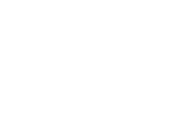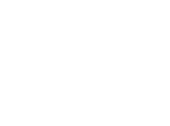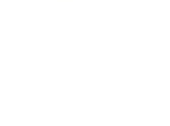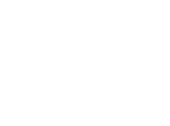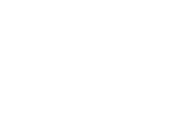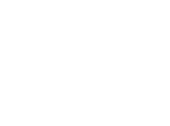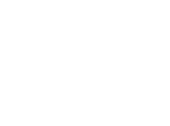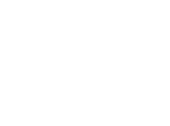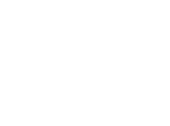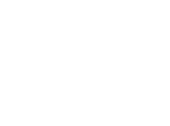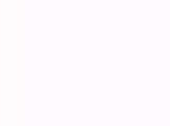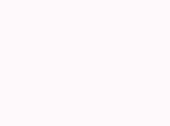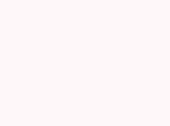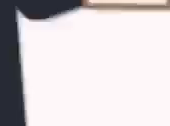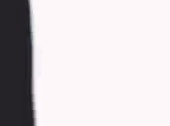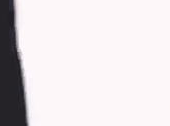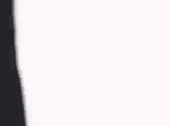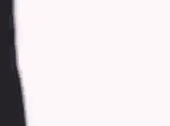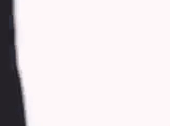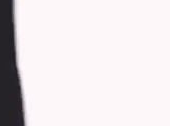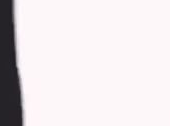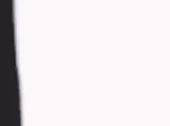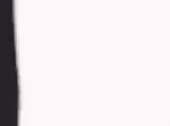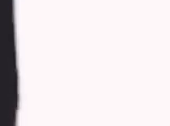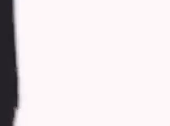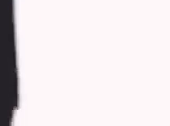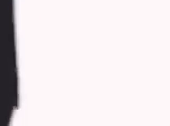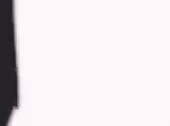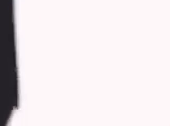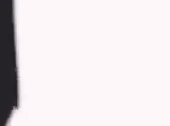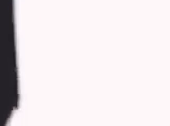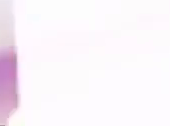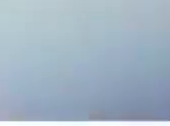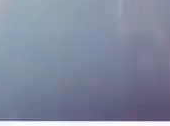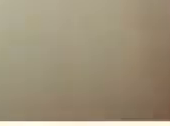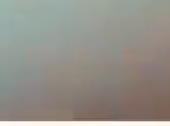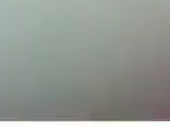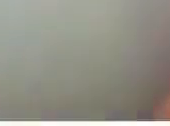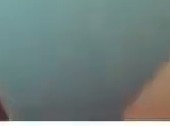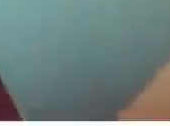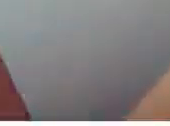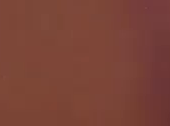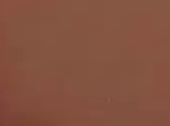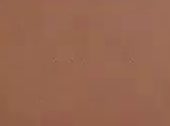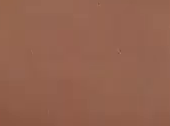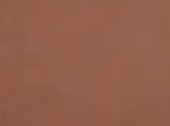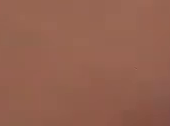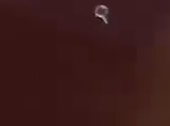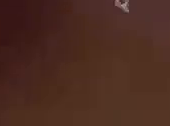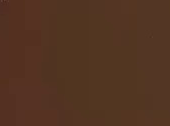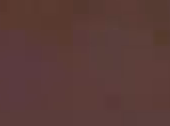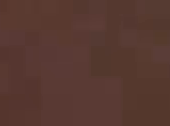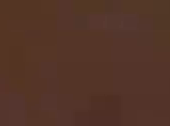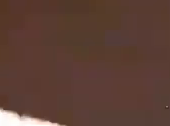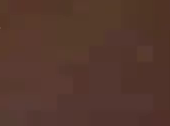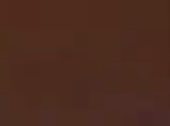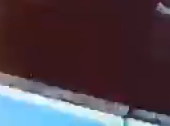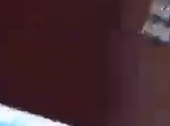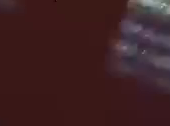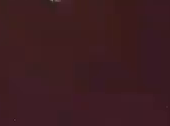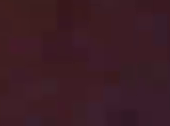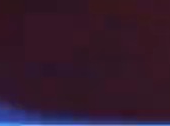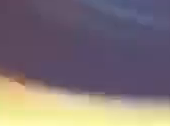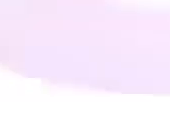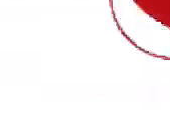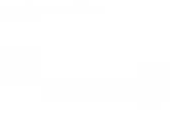te perdiste alguna edición de Aprendiendo con Senace, no te preocupes. Visita nuestro canal Senace TV en YouTube y encuentra